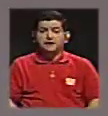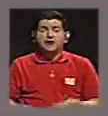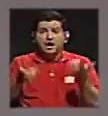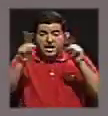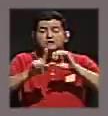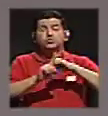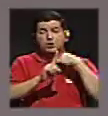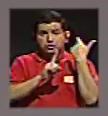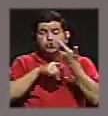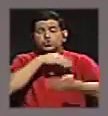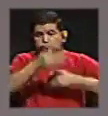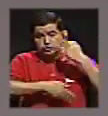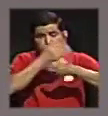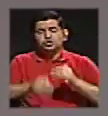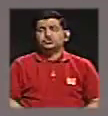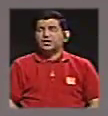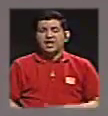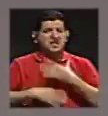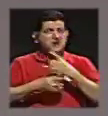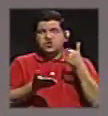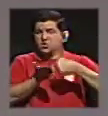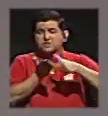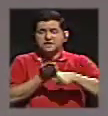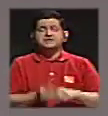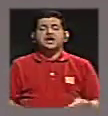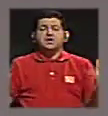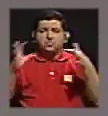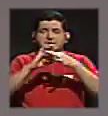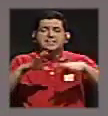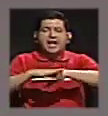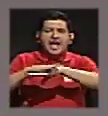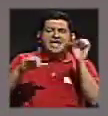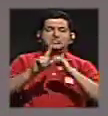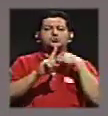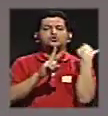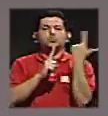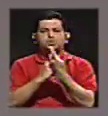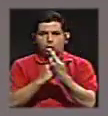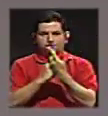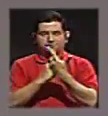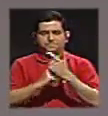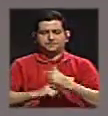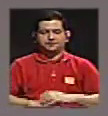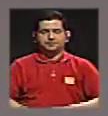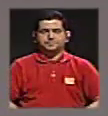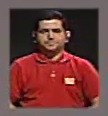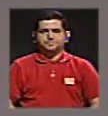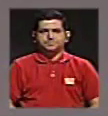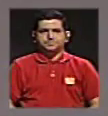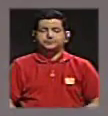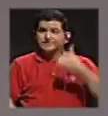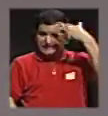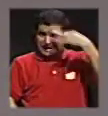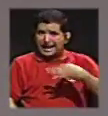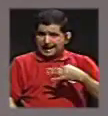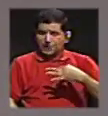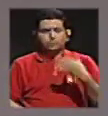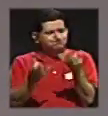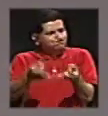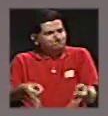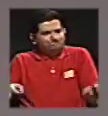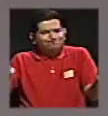hecho sociológico está ligada a la exclusión social e y creo entonces